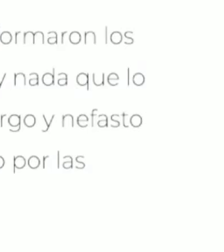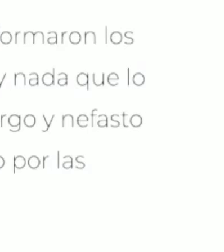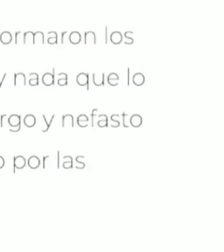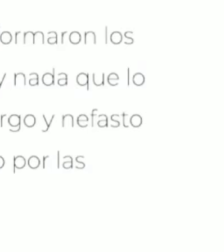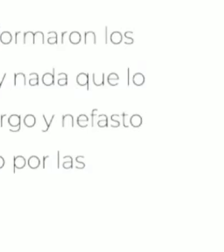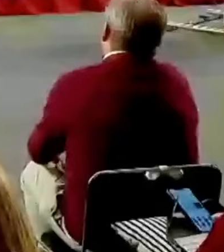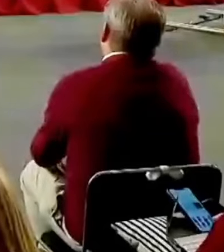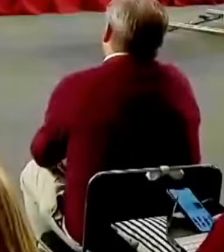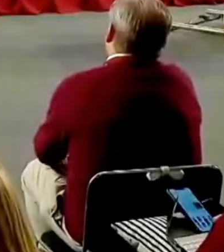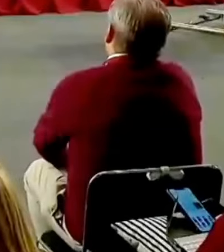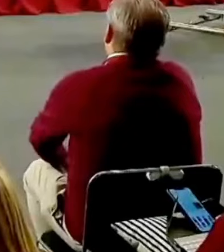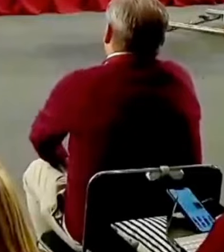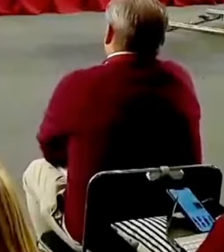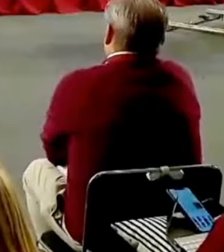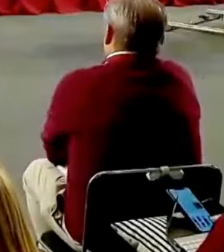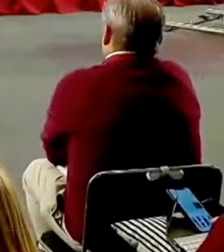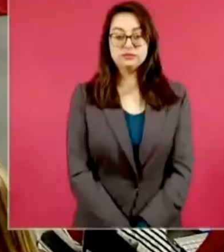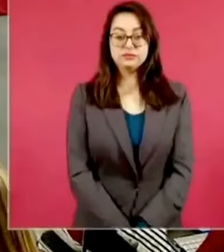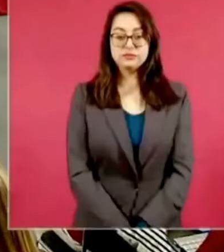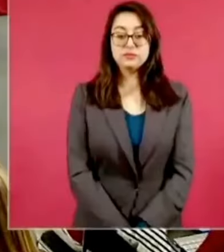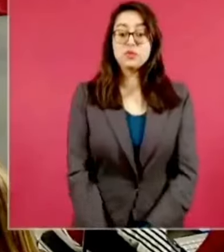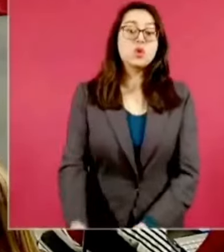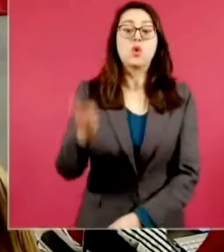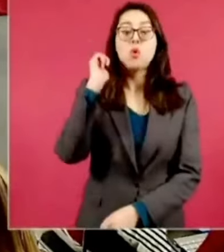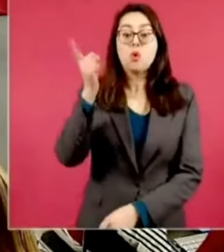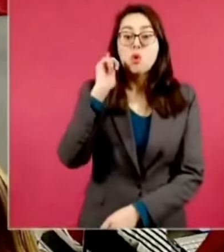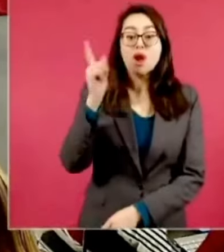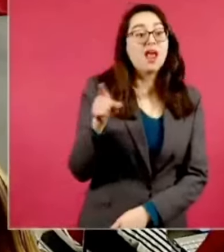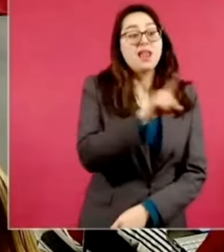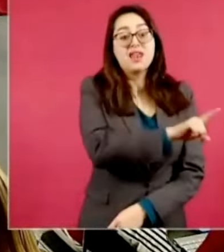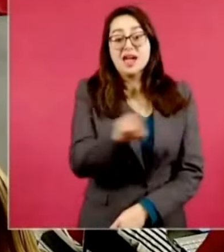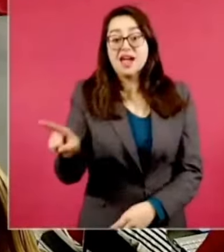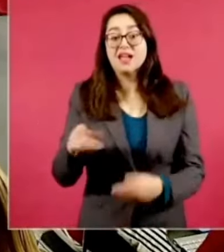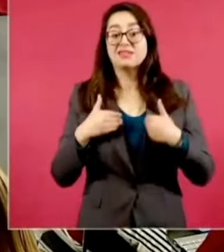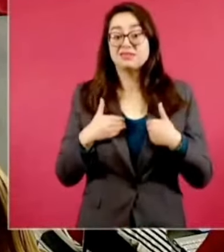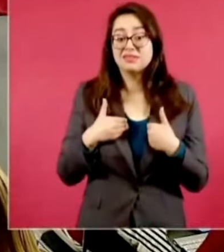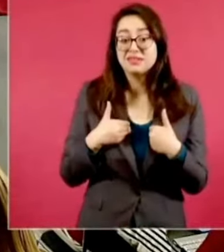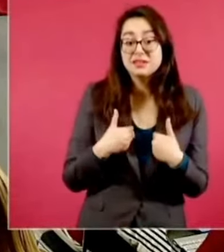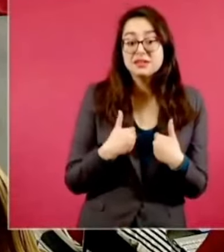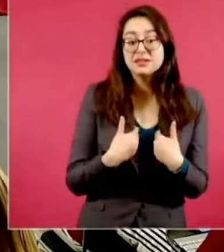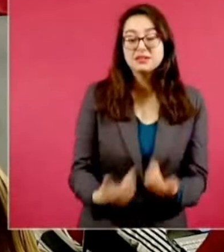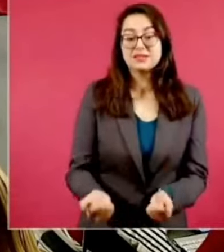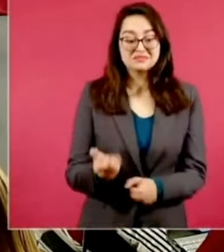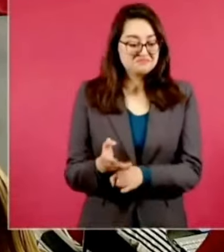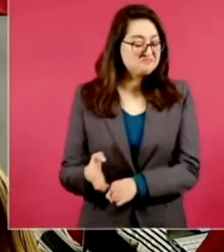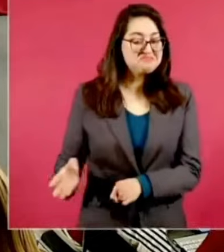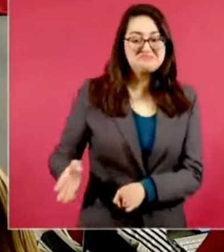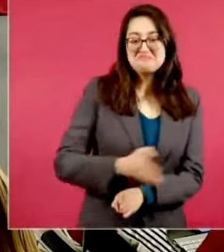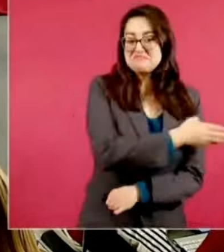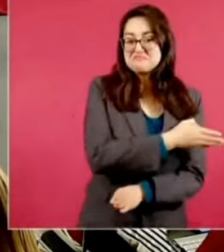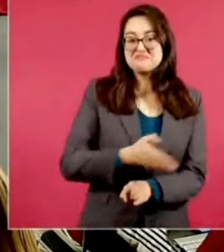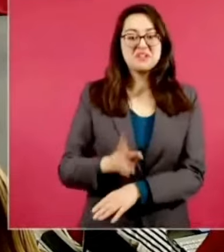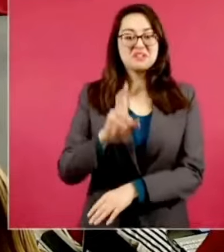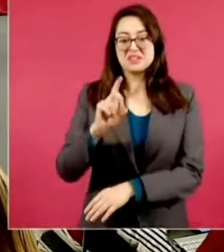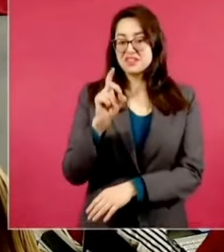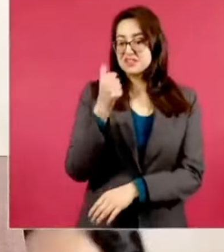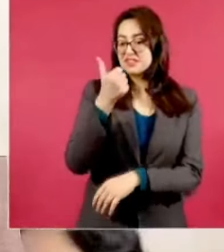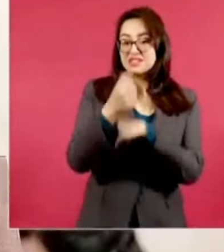Jamás se pensó en beneficiar al pueblo, sino fundamentalmente en